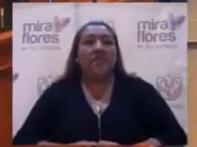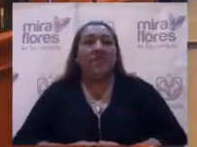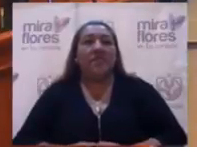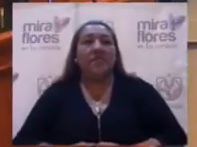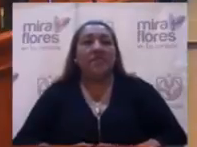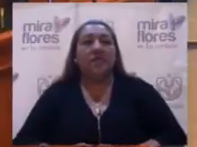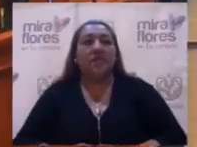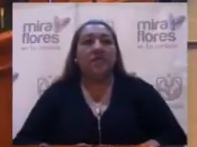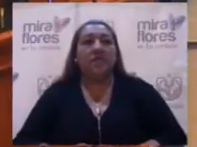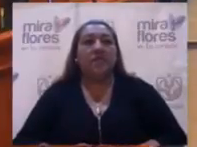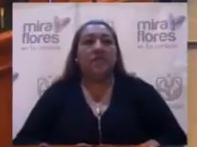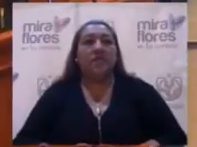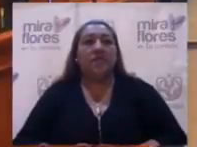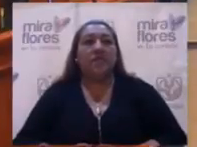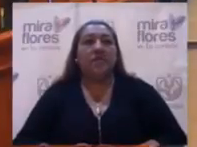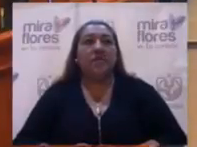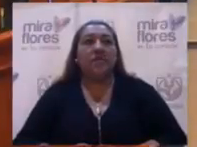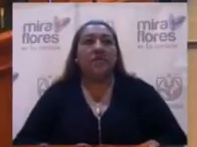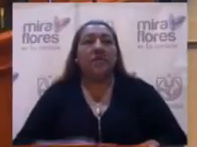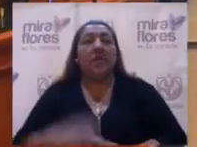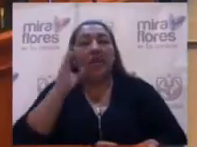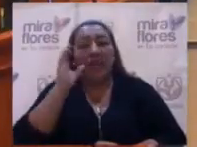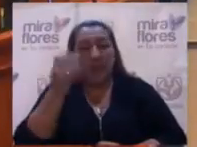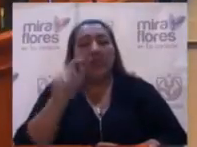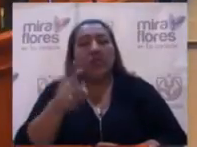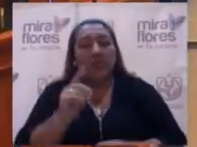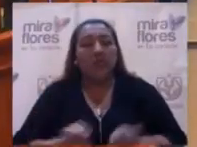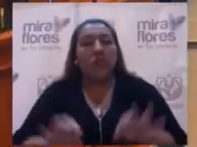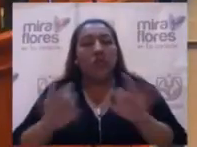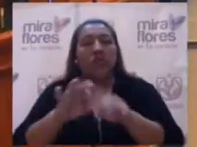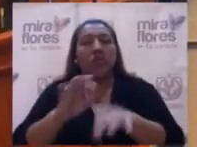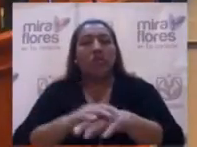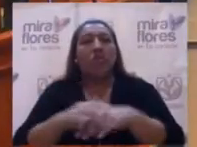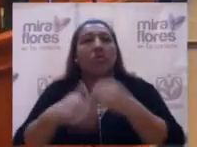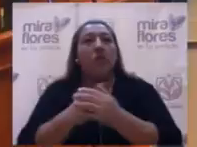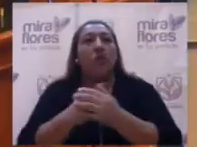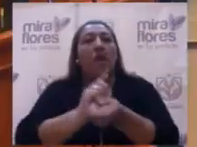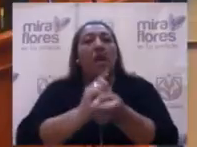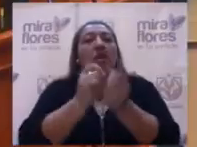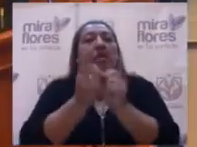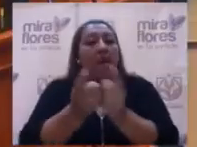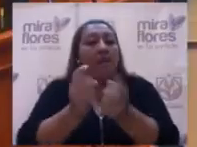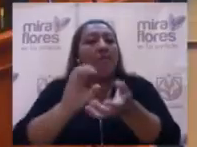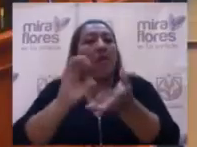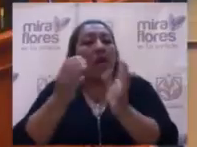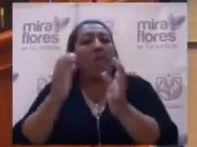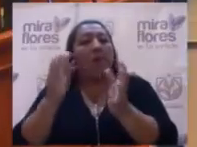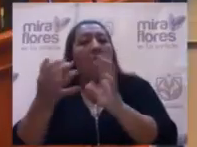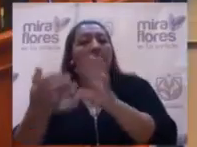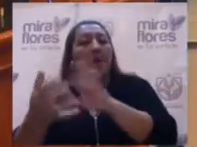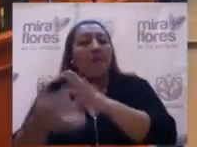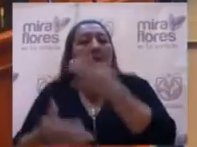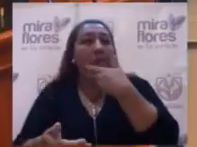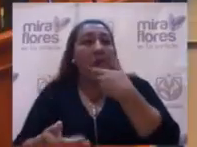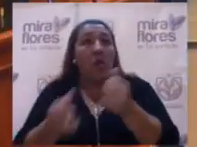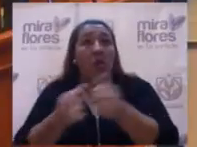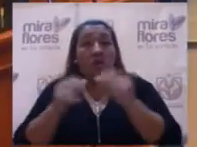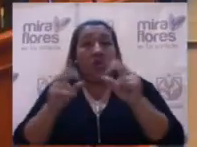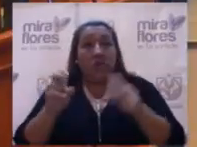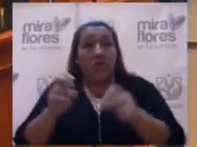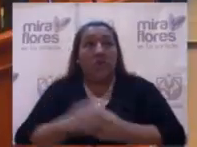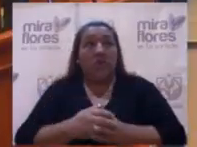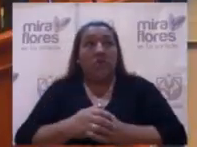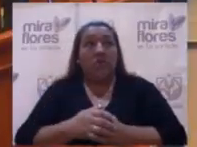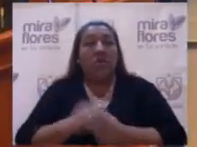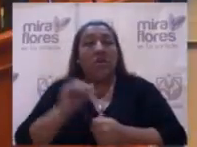Civil. Y creo que eso es parte de los cambios y que van a seguir cambiando y van a seguir madurando en el tema. Y de